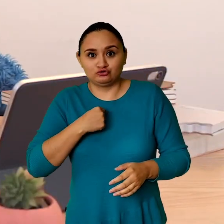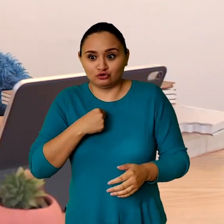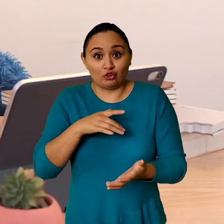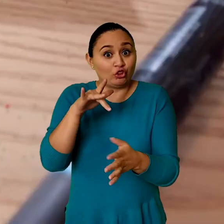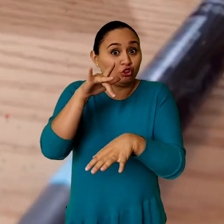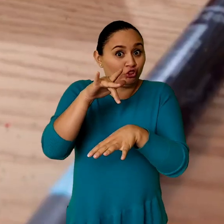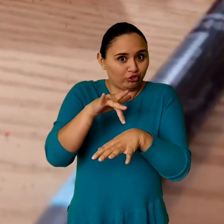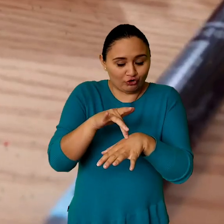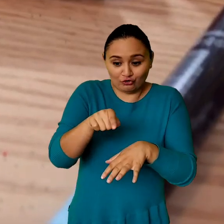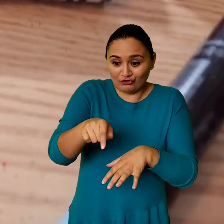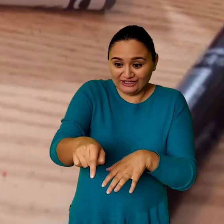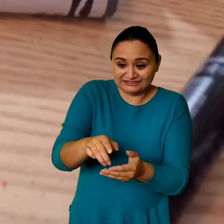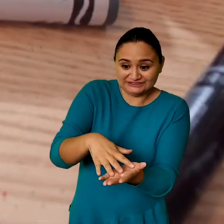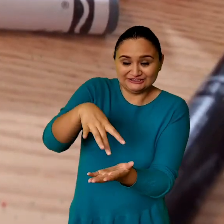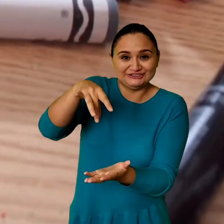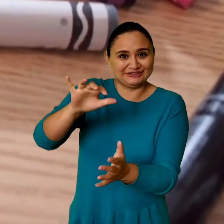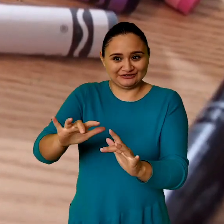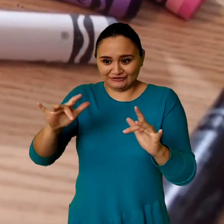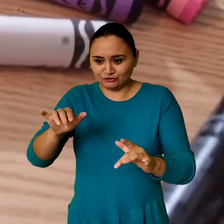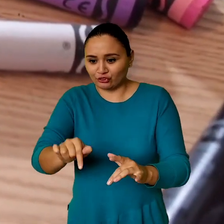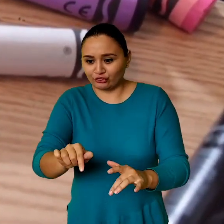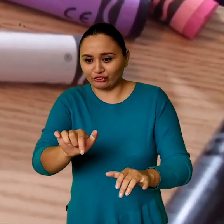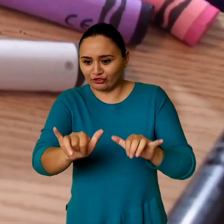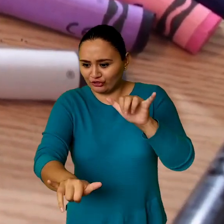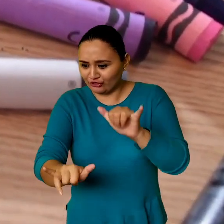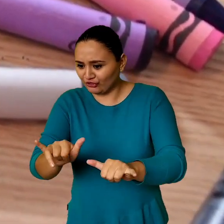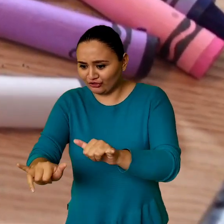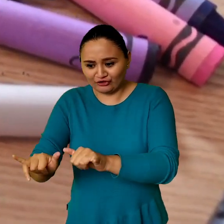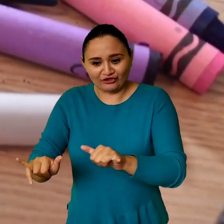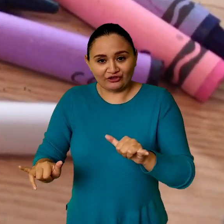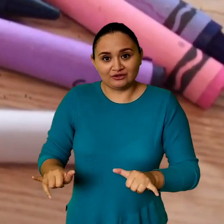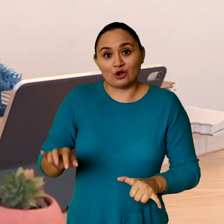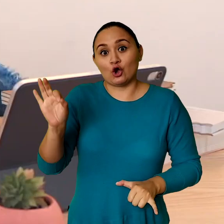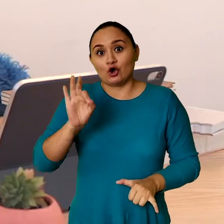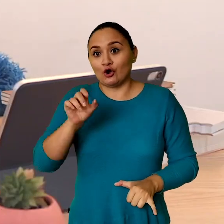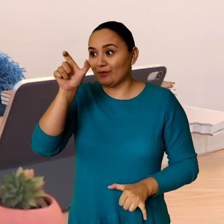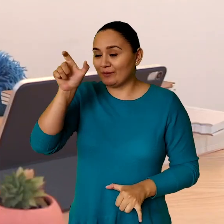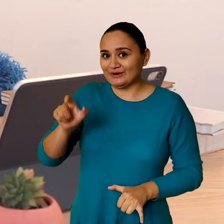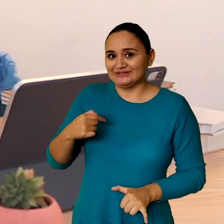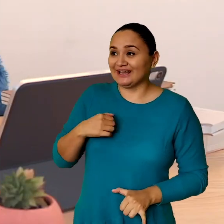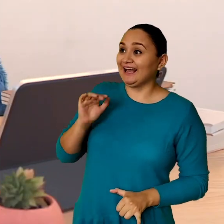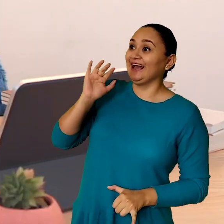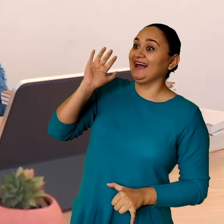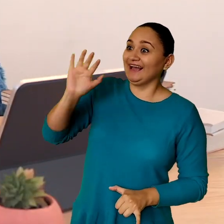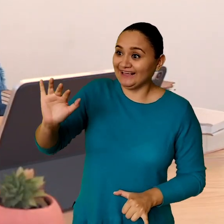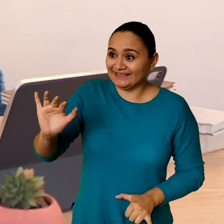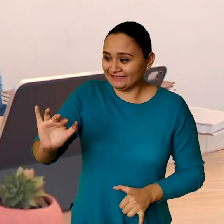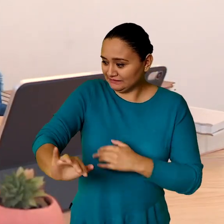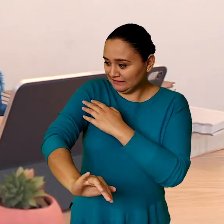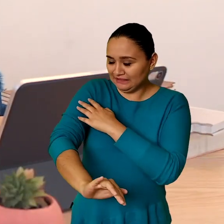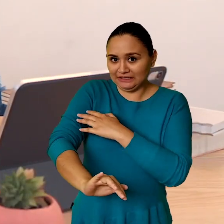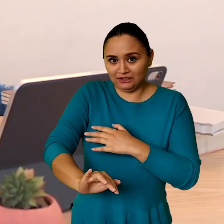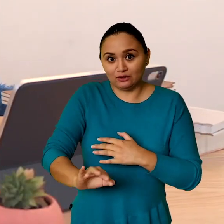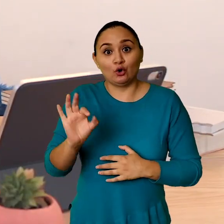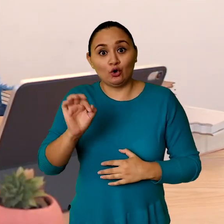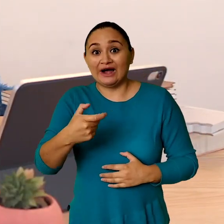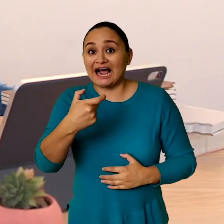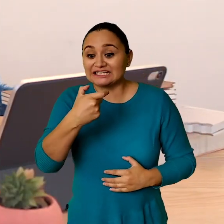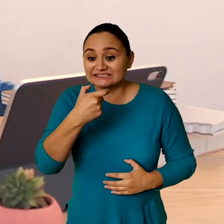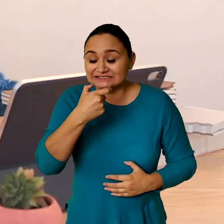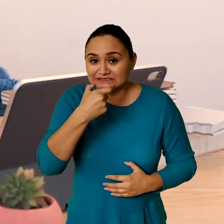algo, diamantina pegarse a cosas y a personas que yo tocar, como a